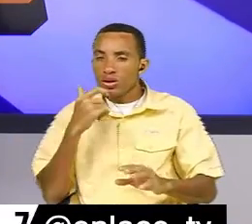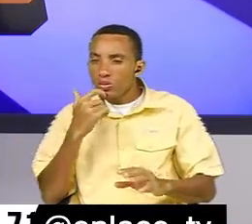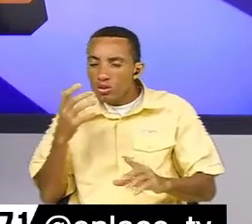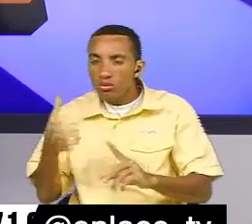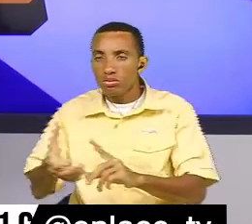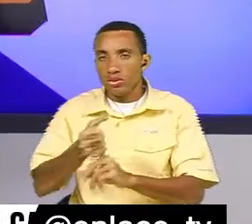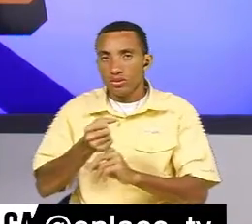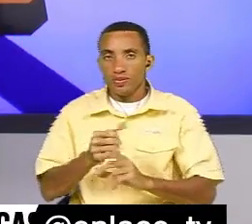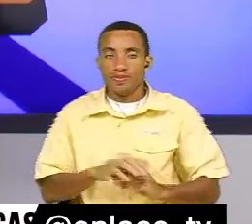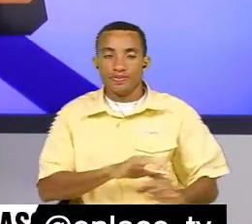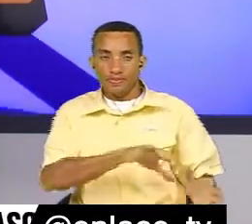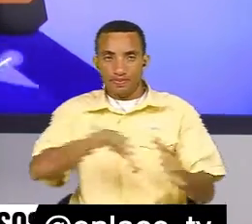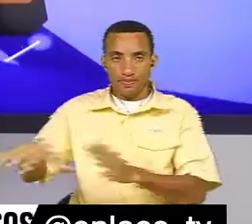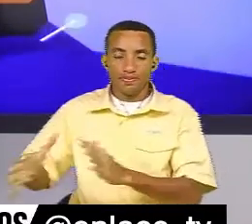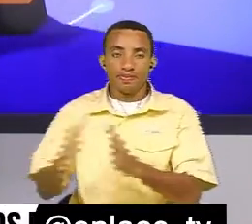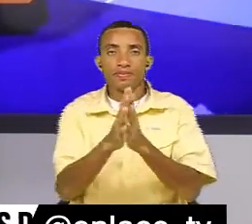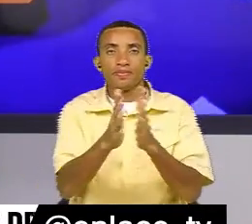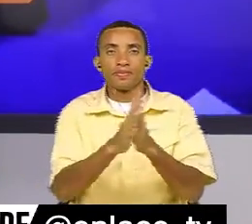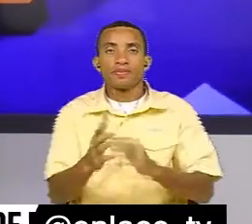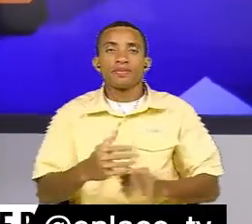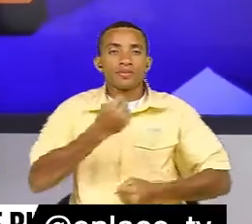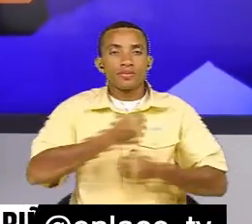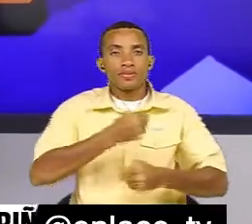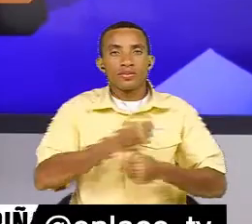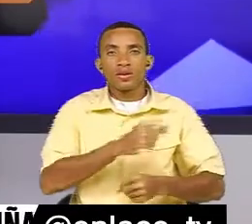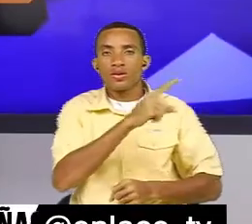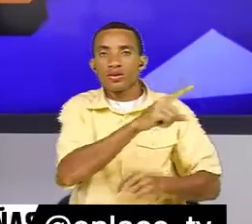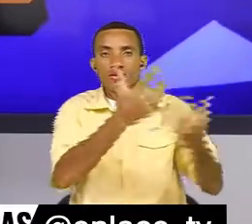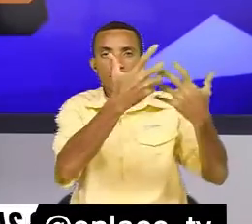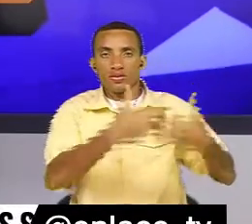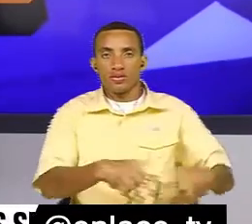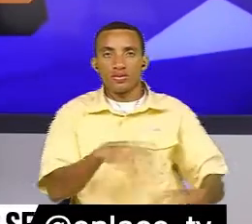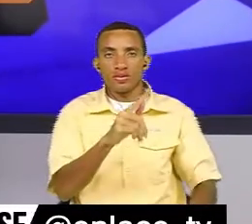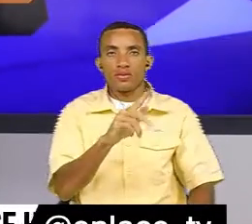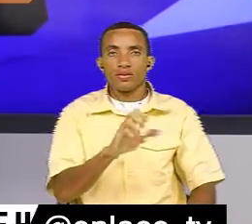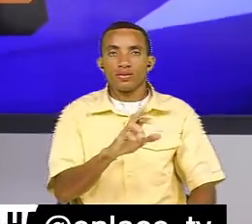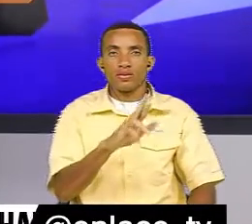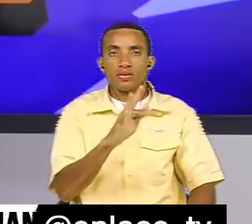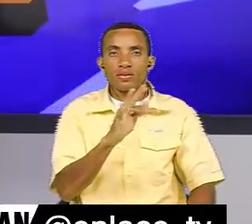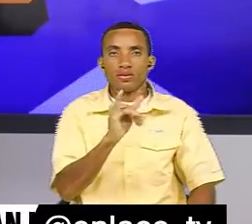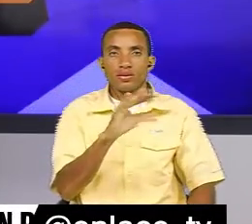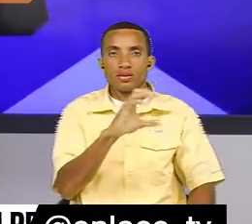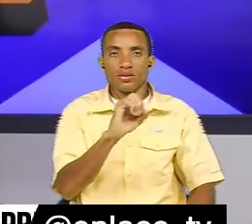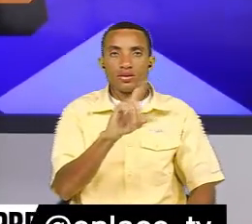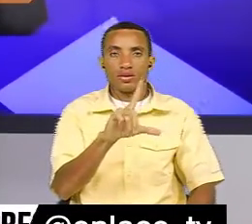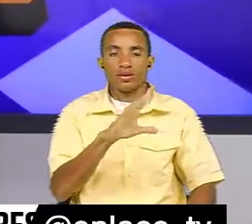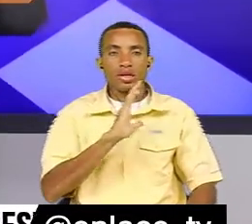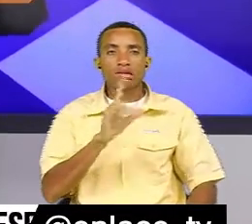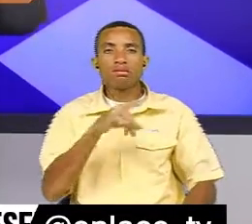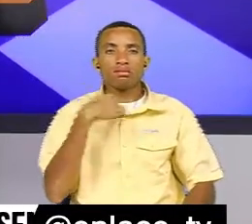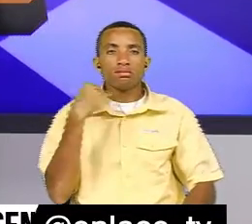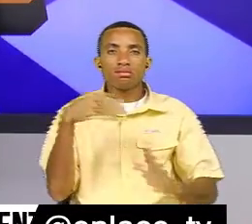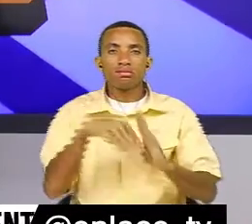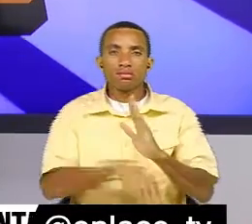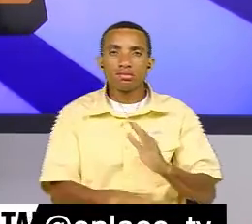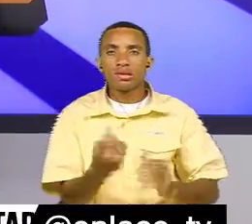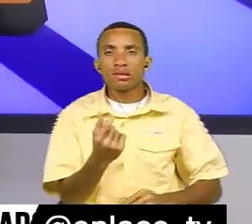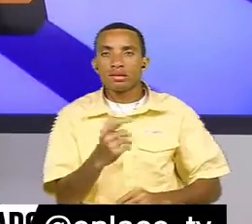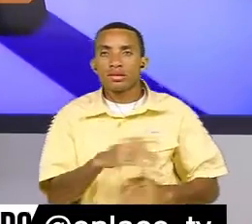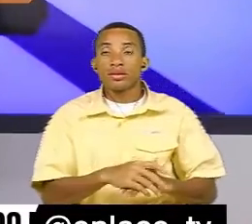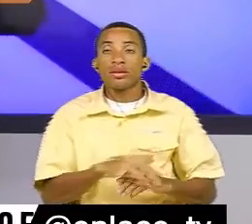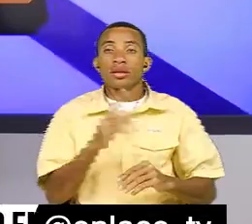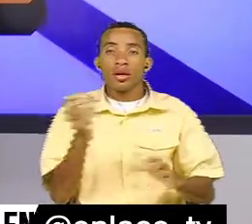En otra información, los trabajadores de Ferticol dicen que aún son víctimas de la clase política tras la crisis que afronta esta empresa de abonos nitrogenados